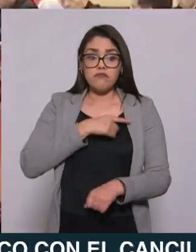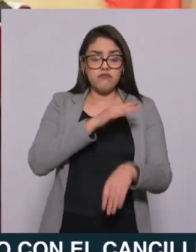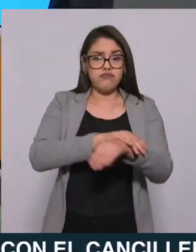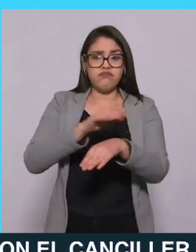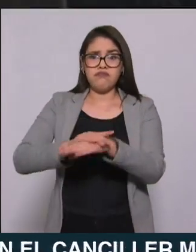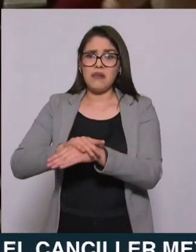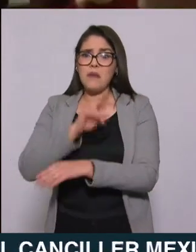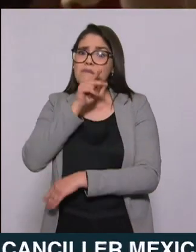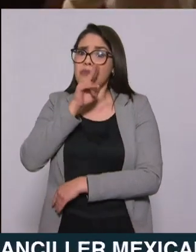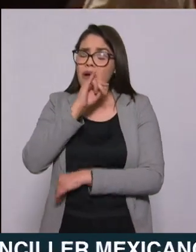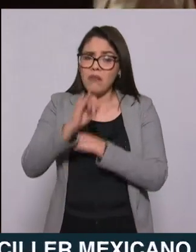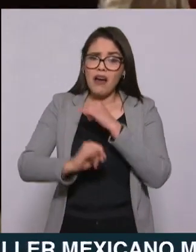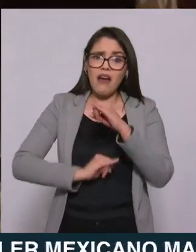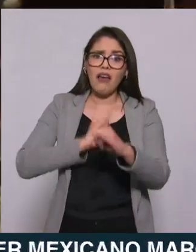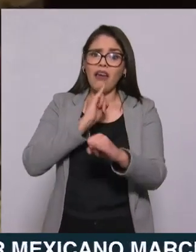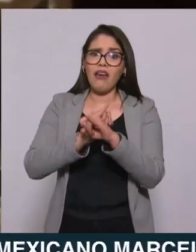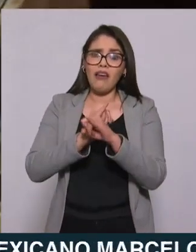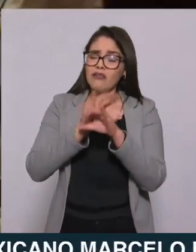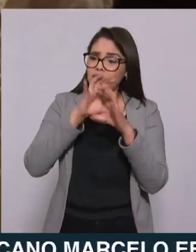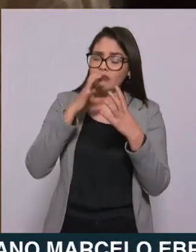internacional.